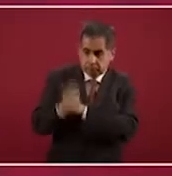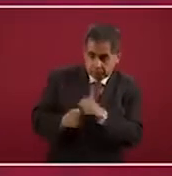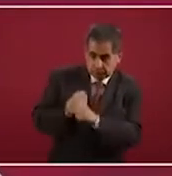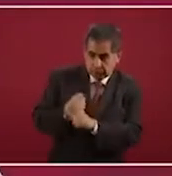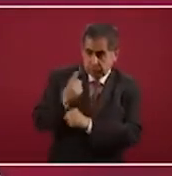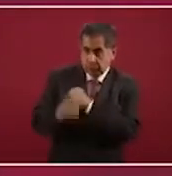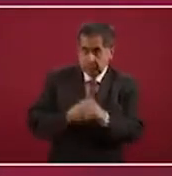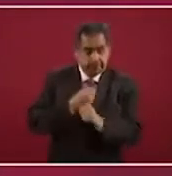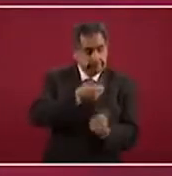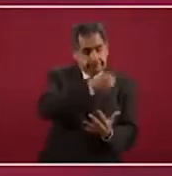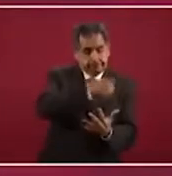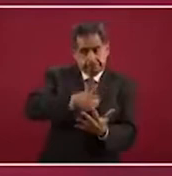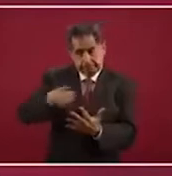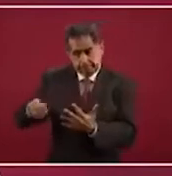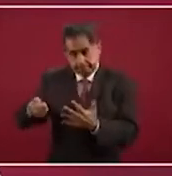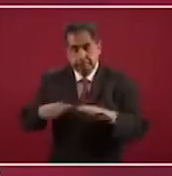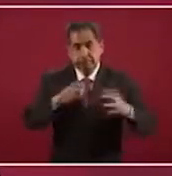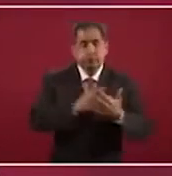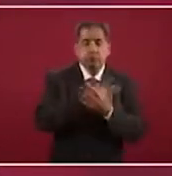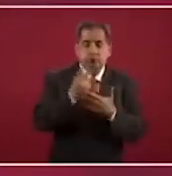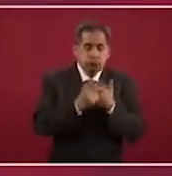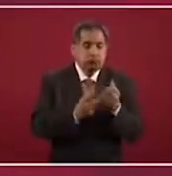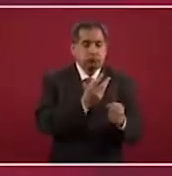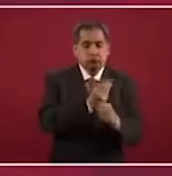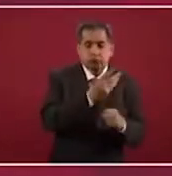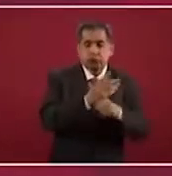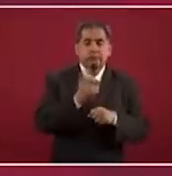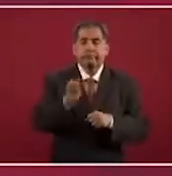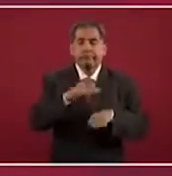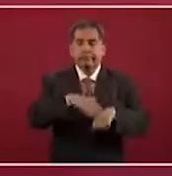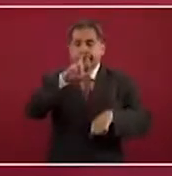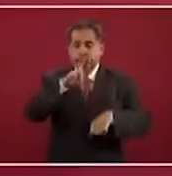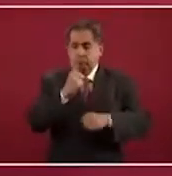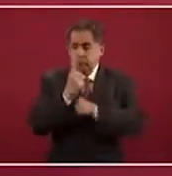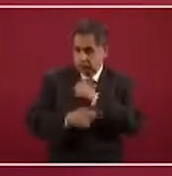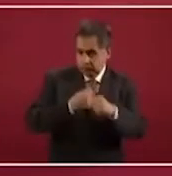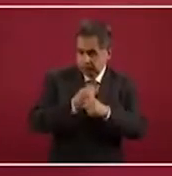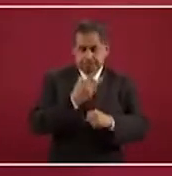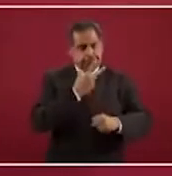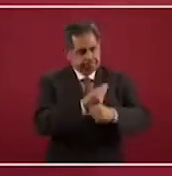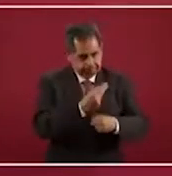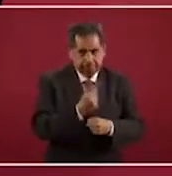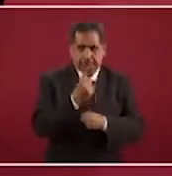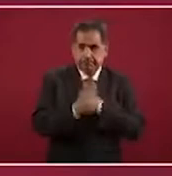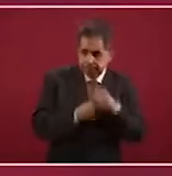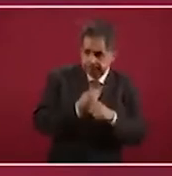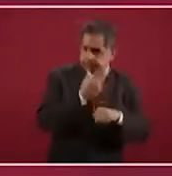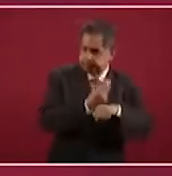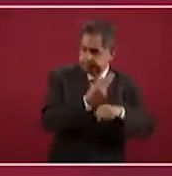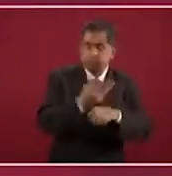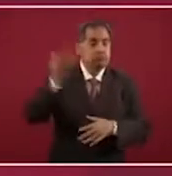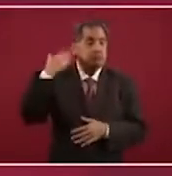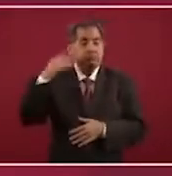refinerías tienen un programa de mantenimiento mayor cada año se había abandonado ese